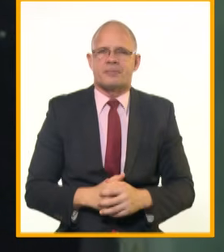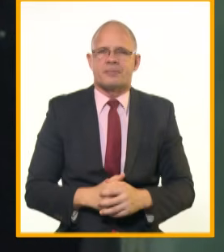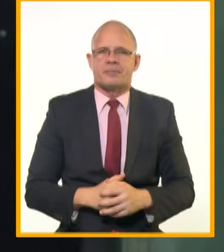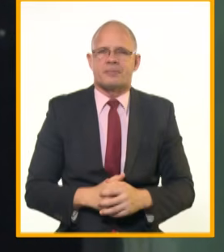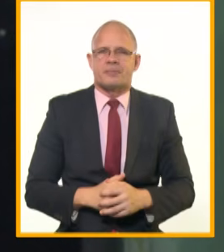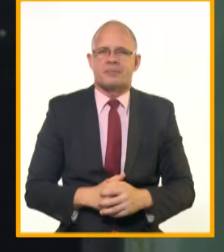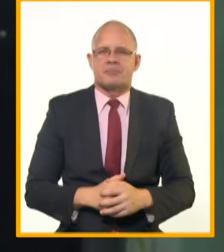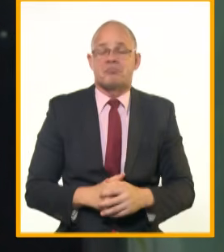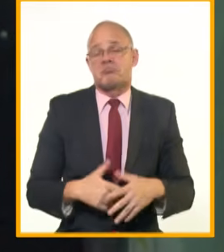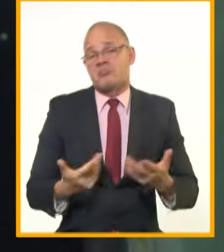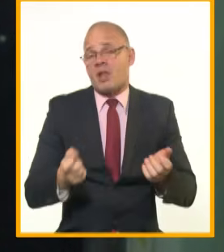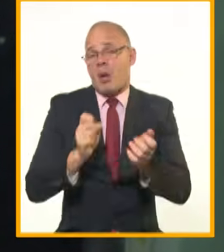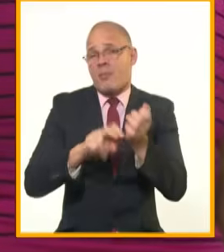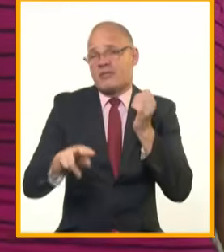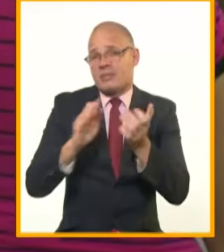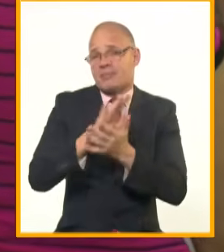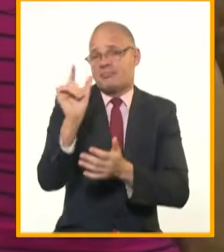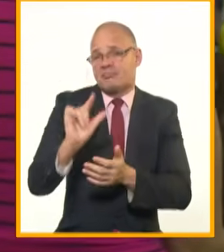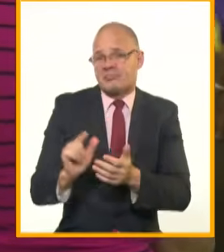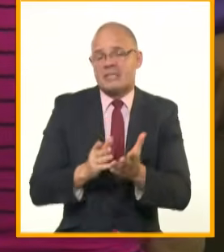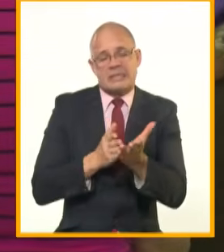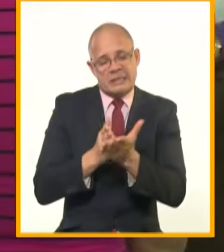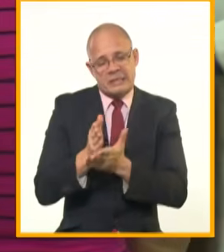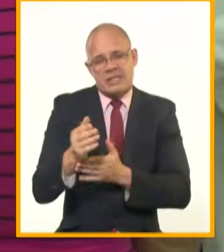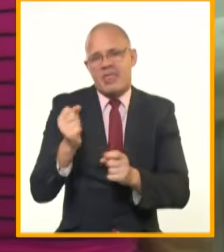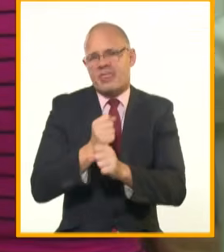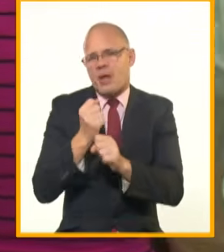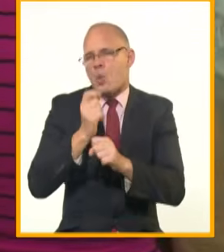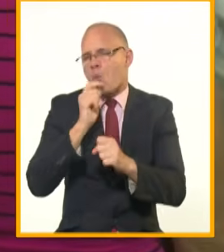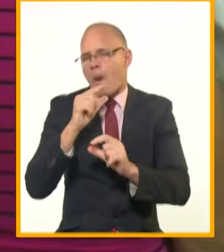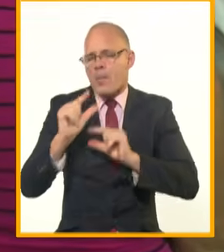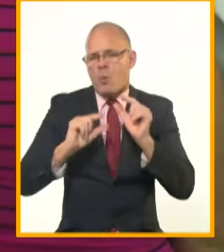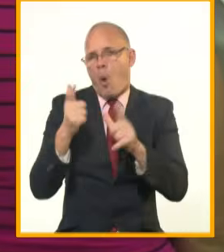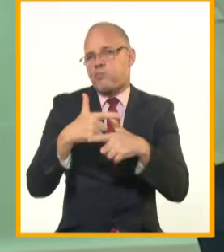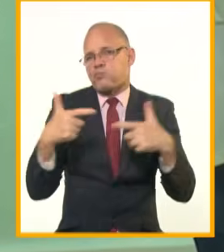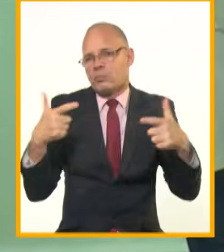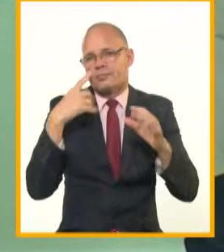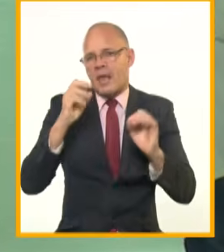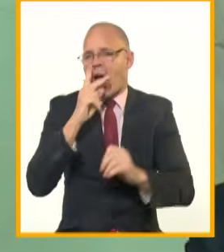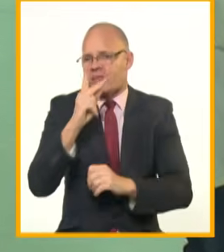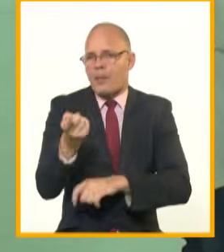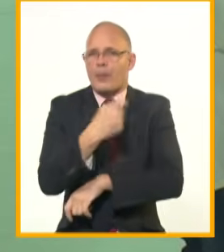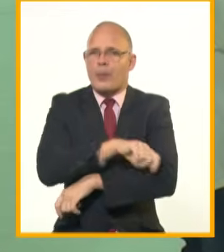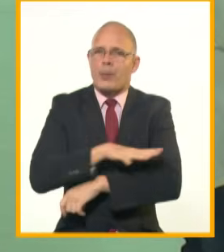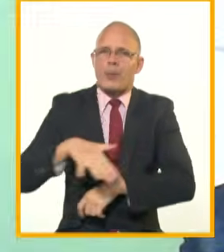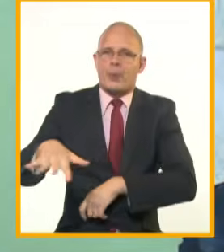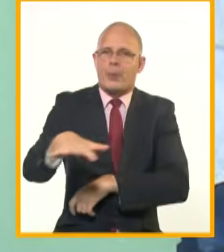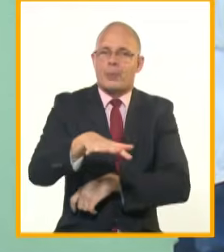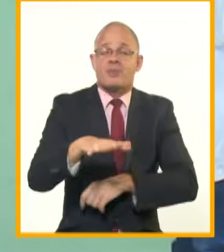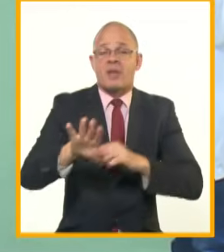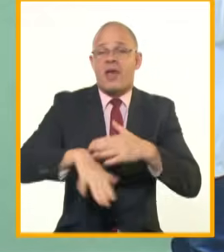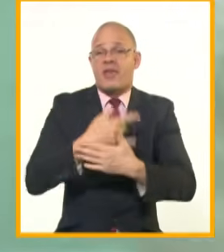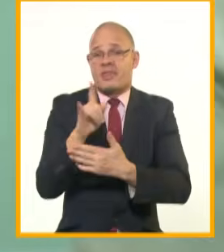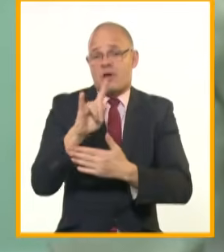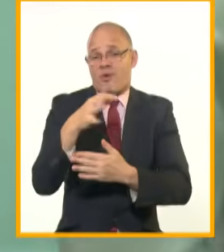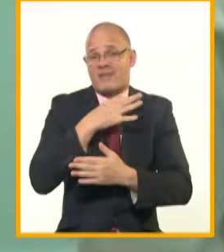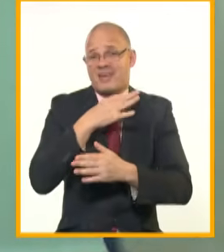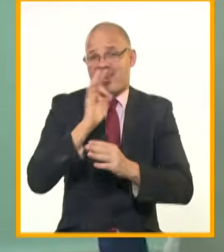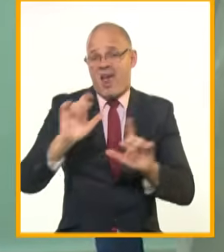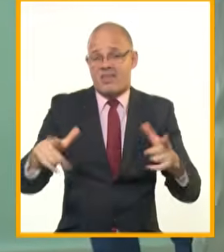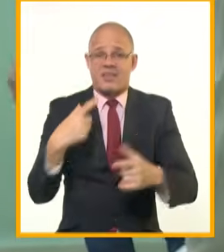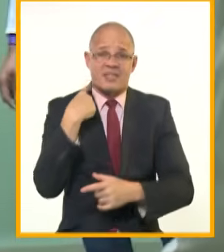Mayabeque fortalece servicios clave con una visión de crecimiento centrada en su pueblo. Así trascendió este 9 de enero en el aniversario 15